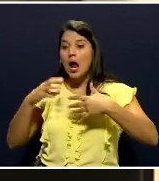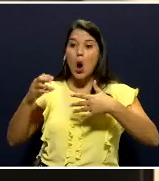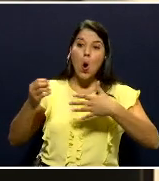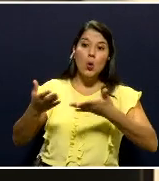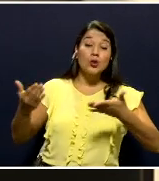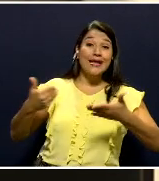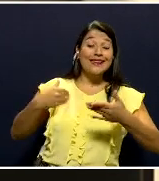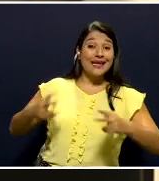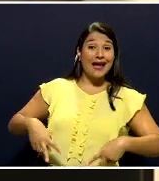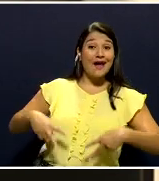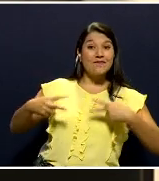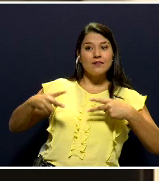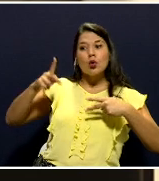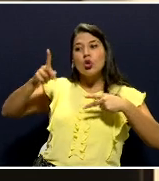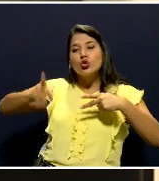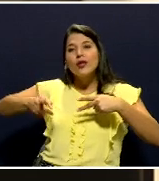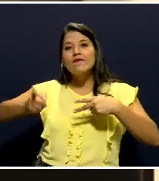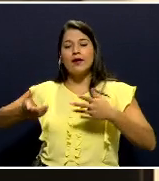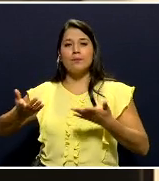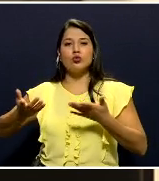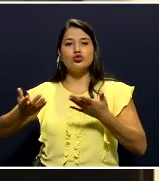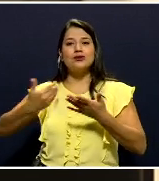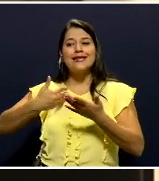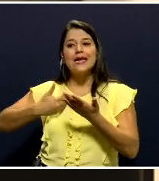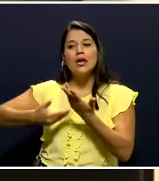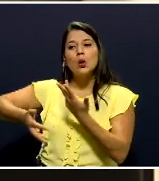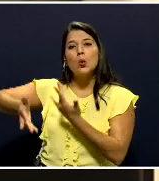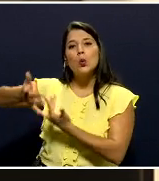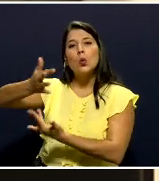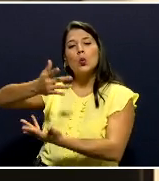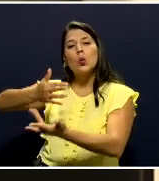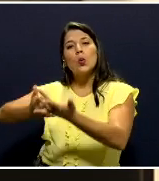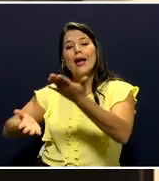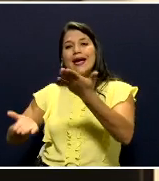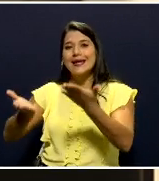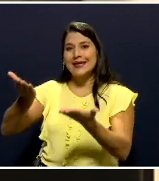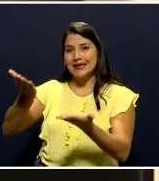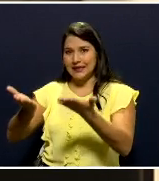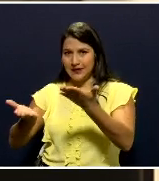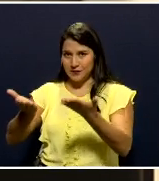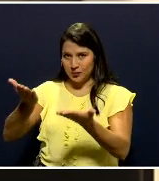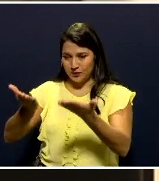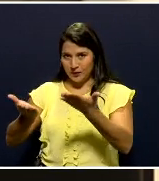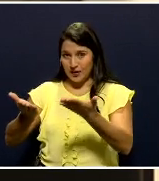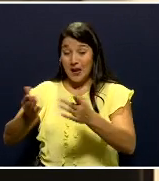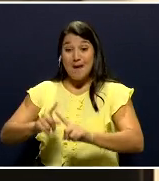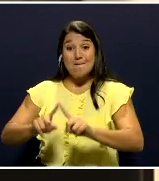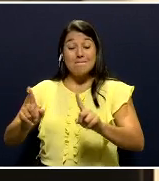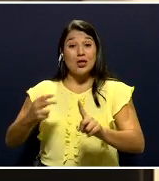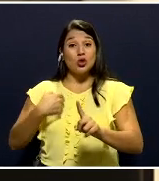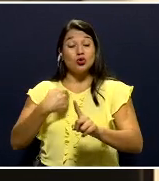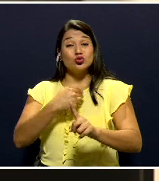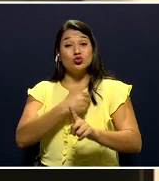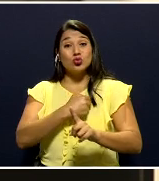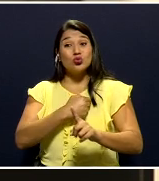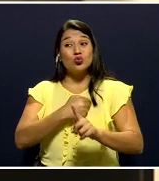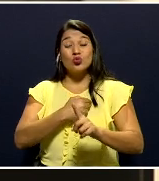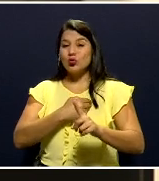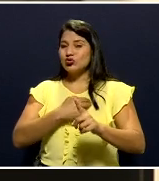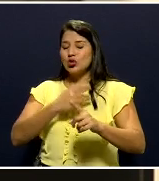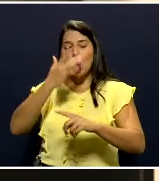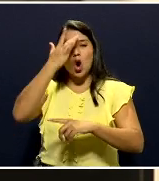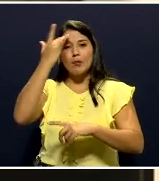nosotros los seres humanos nos hemos tendido a separar de la naturaleza y se nos olvida que somos parte de la naturaleza.